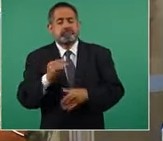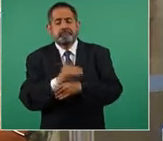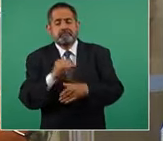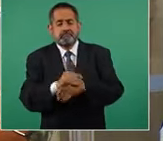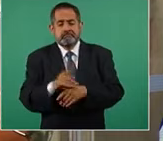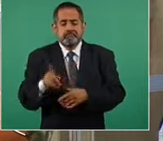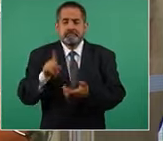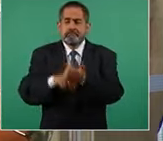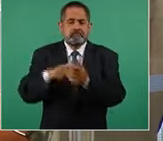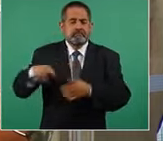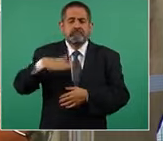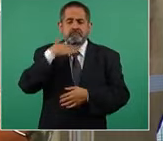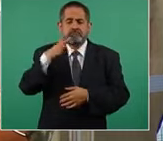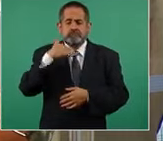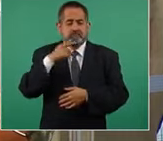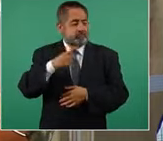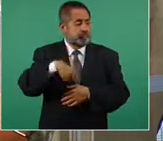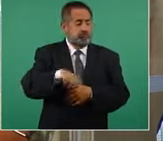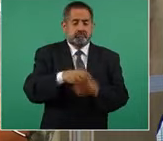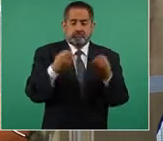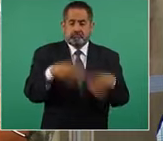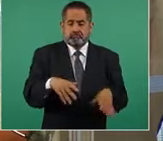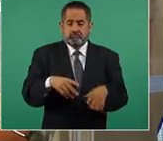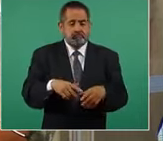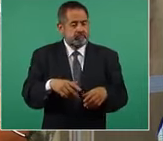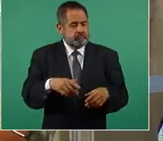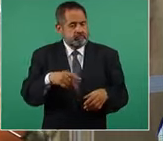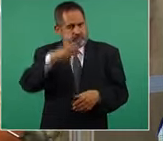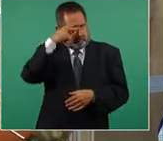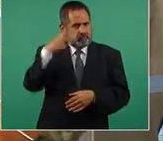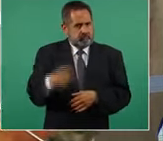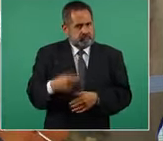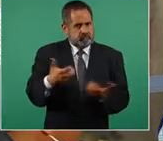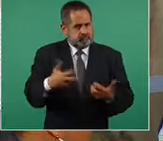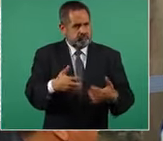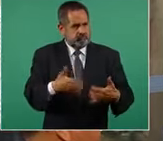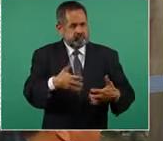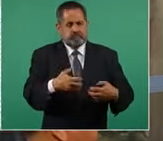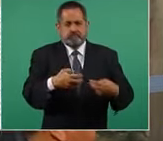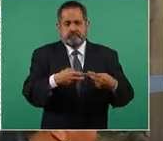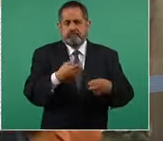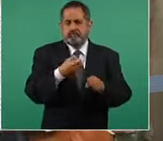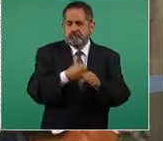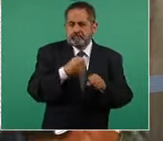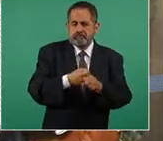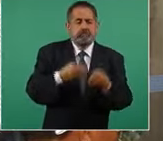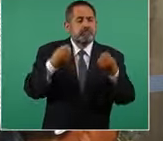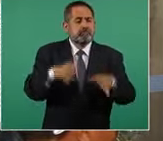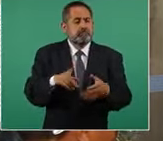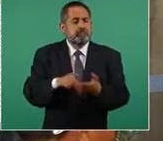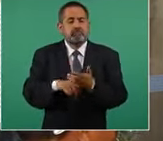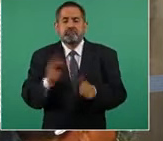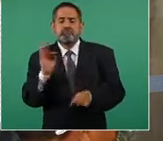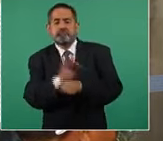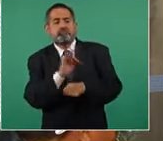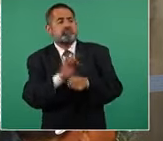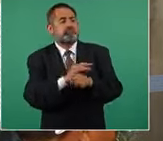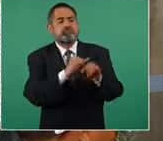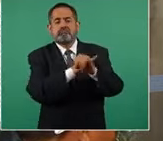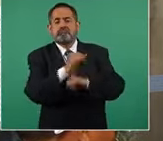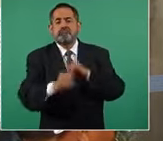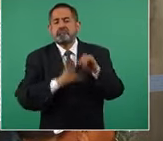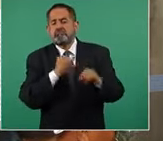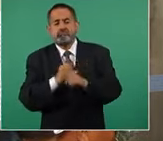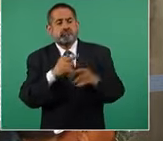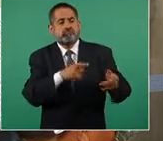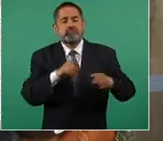de corrupción en perjuicio de los productores mexicanos y en beneficio de estas multinacionales por parte de